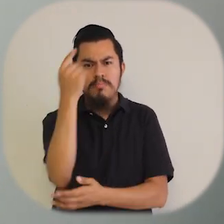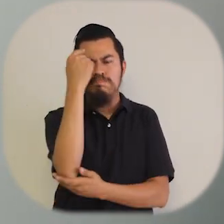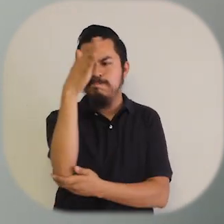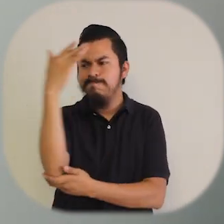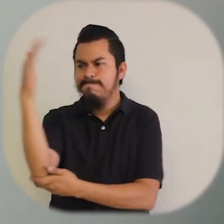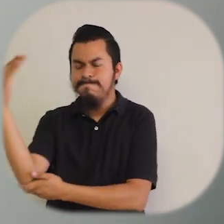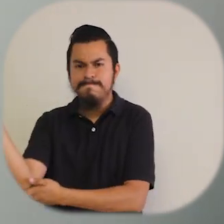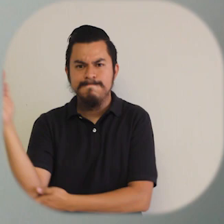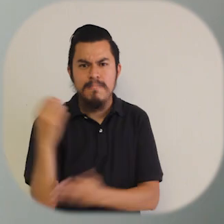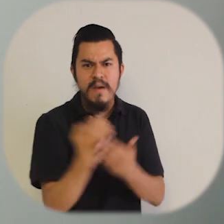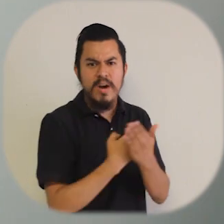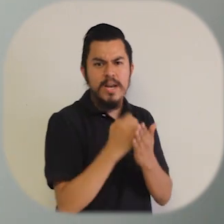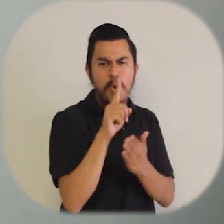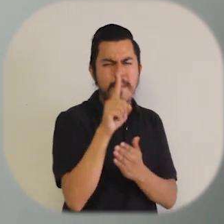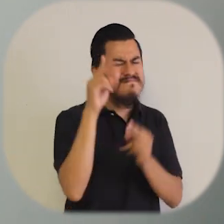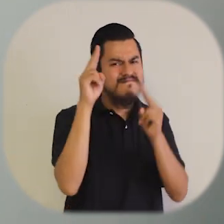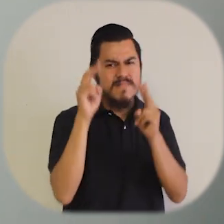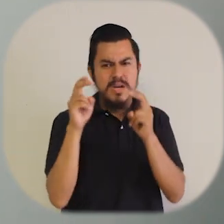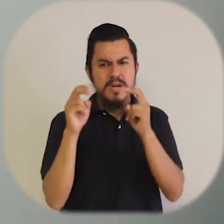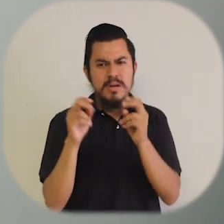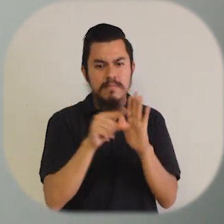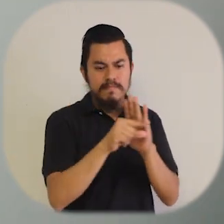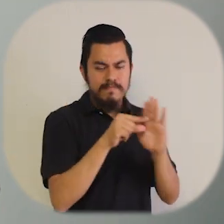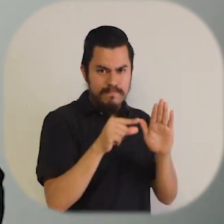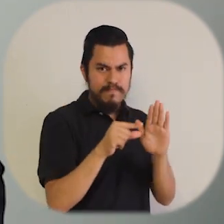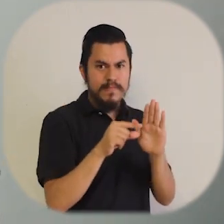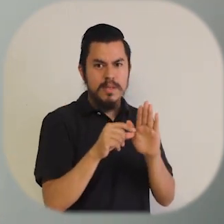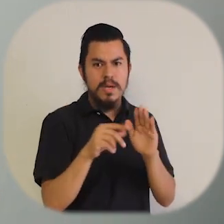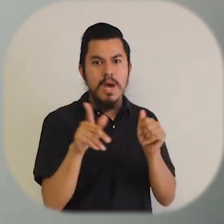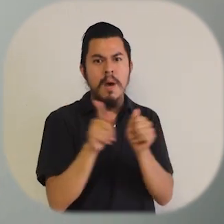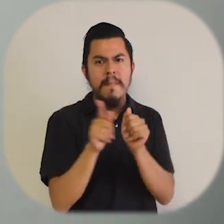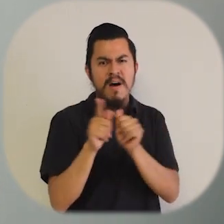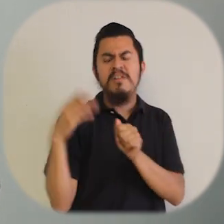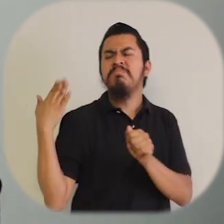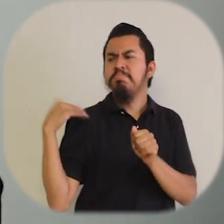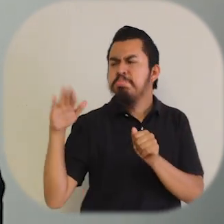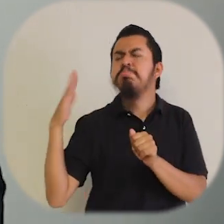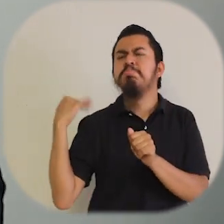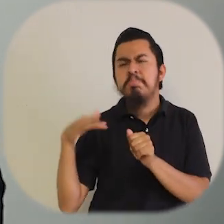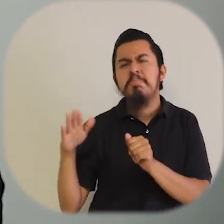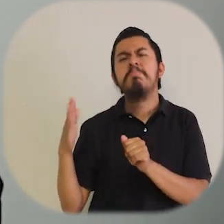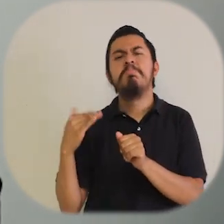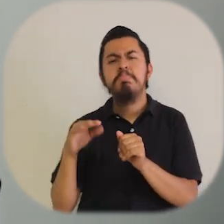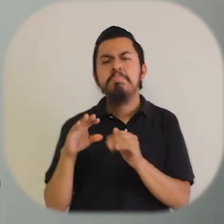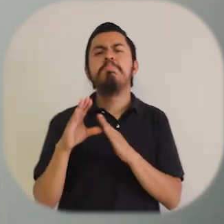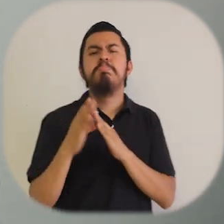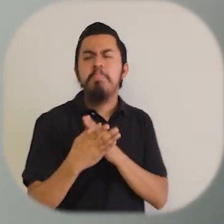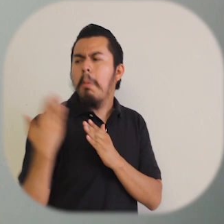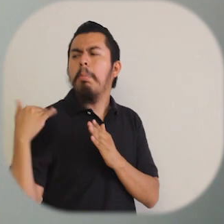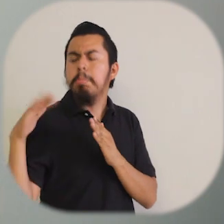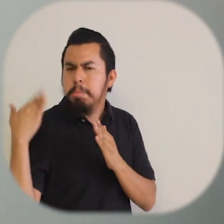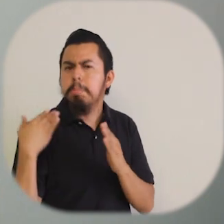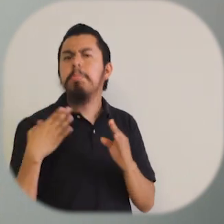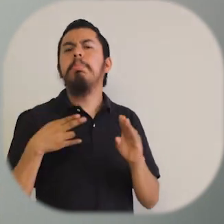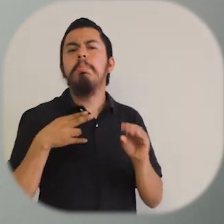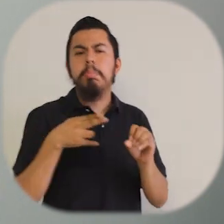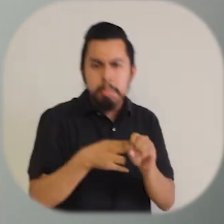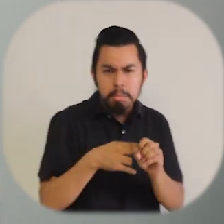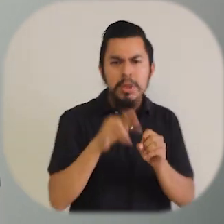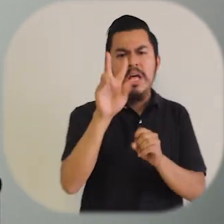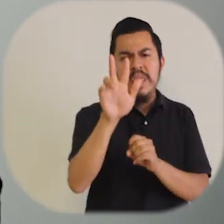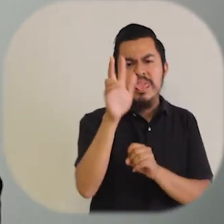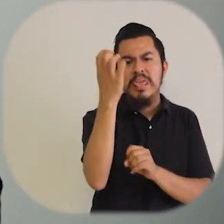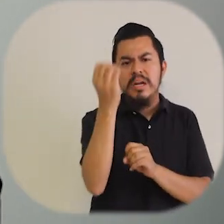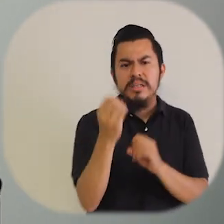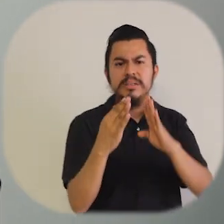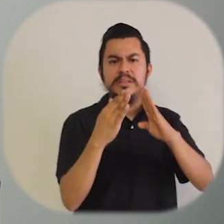mensaje. Pablo, ahora como acostumbraba, entró a la sinagoga y durante 3 días él abrió las escrituras y él